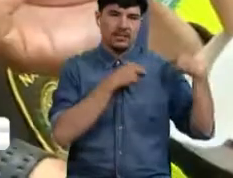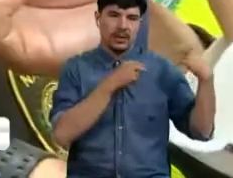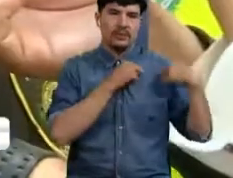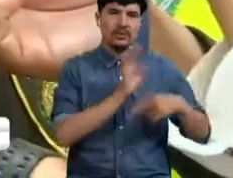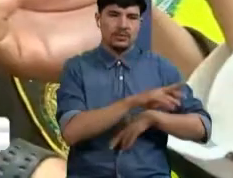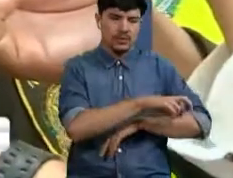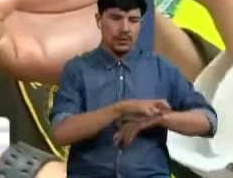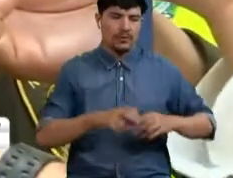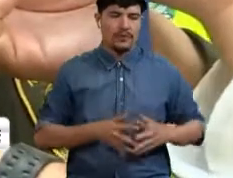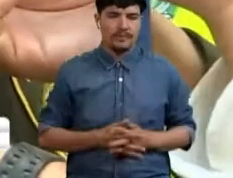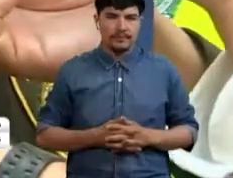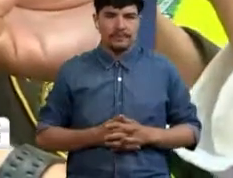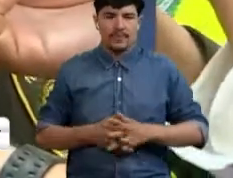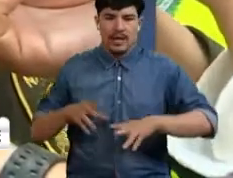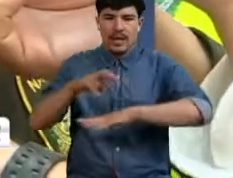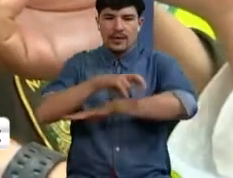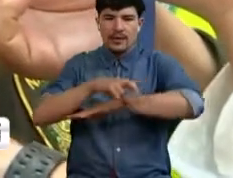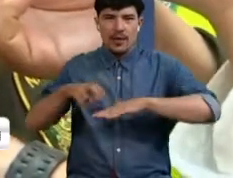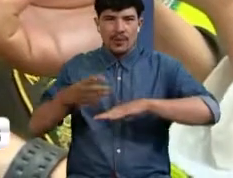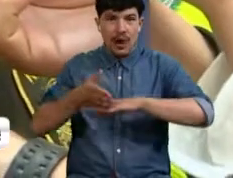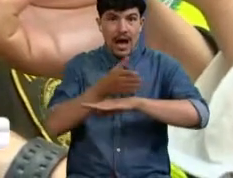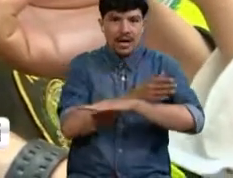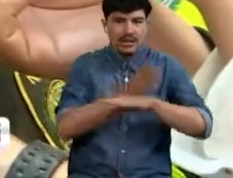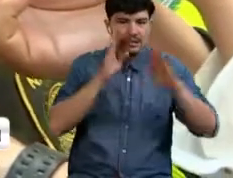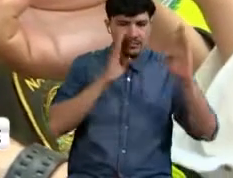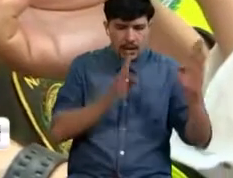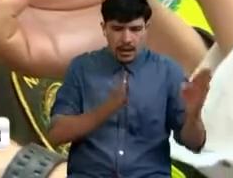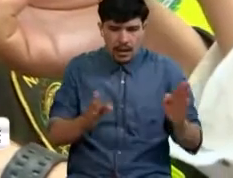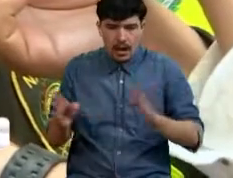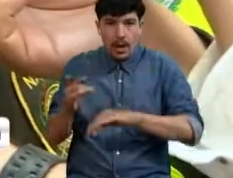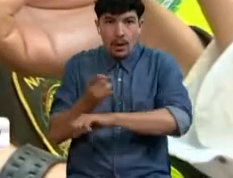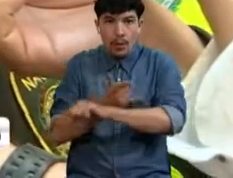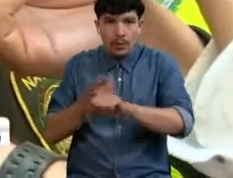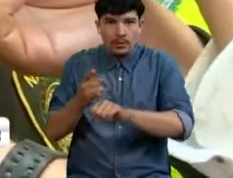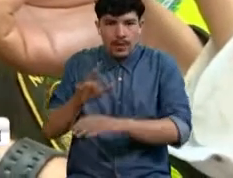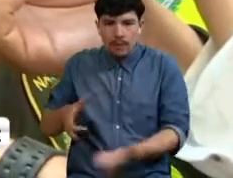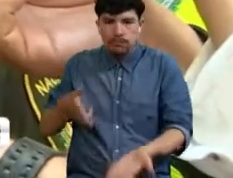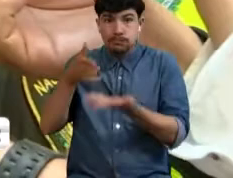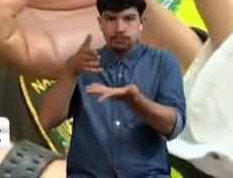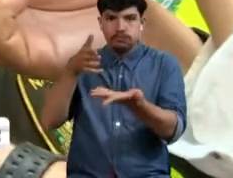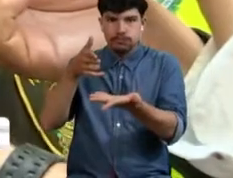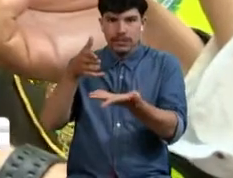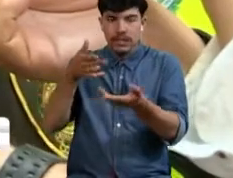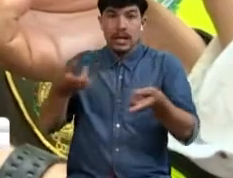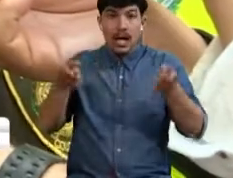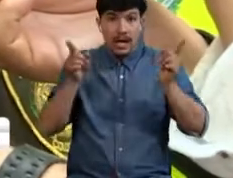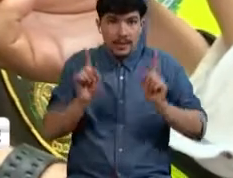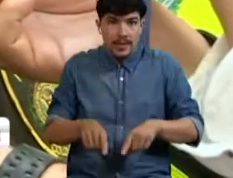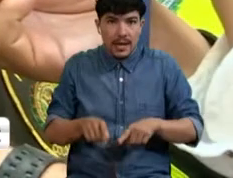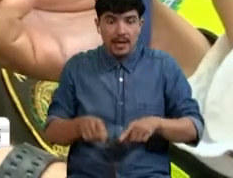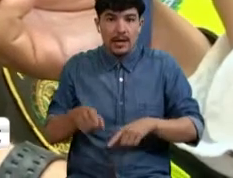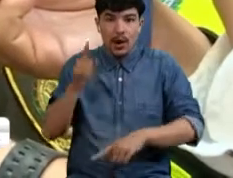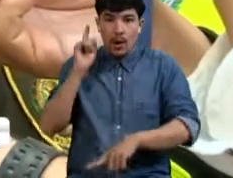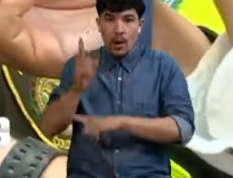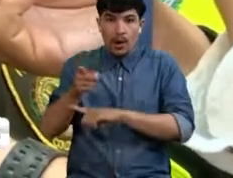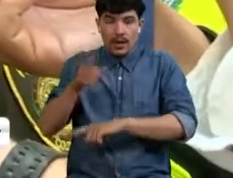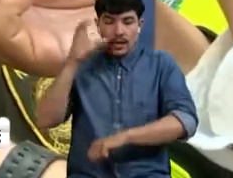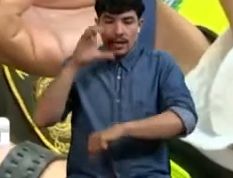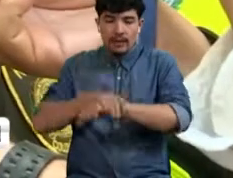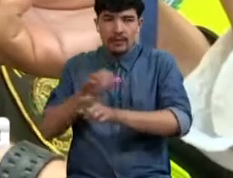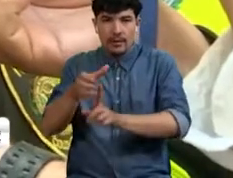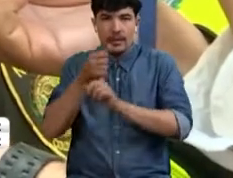son hurtos planeados utilizando armas de fuego e incluso la orden de captura